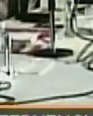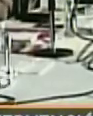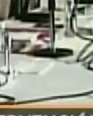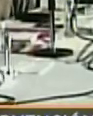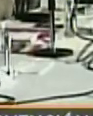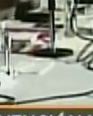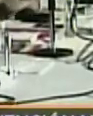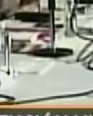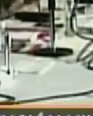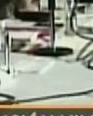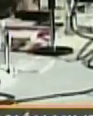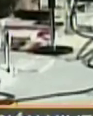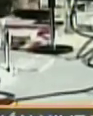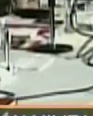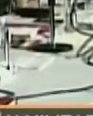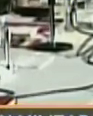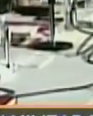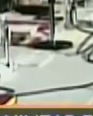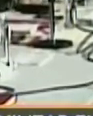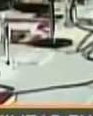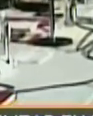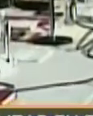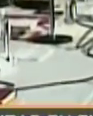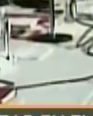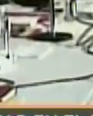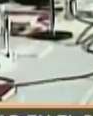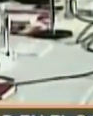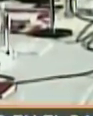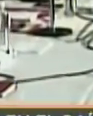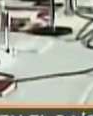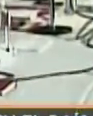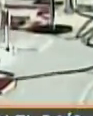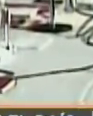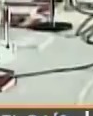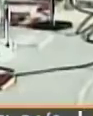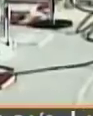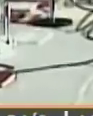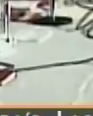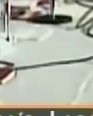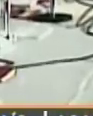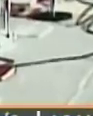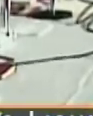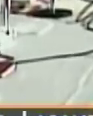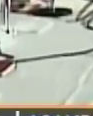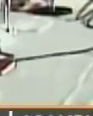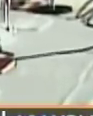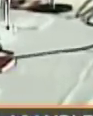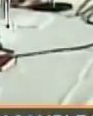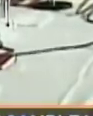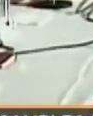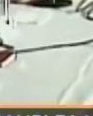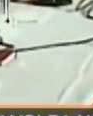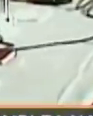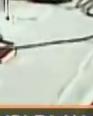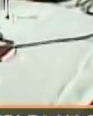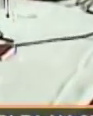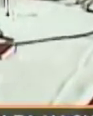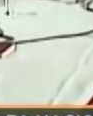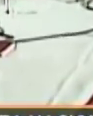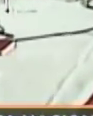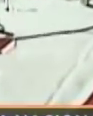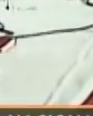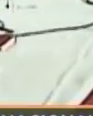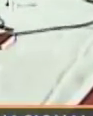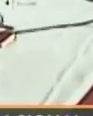Bueno, ya estamos en los momentos finales de esta primera reunión de trabajo con todo el